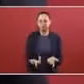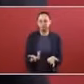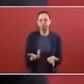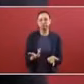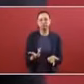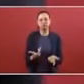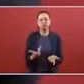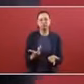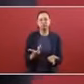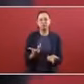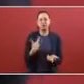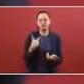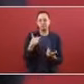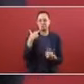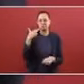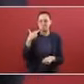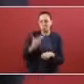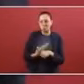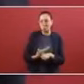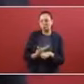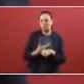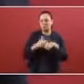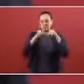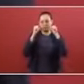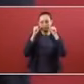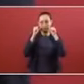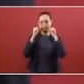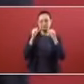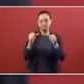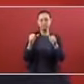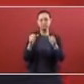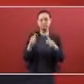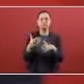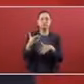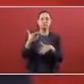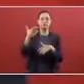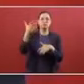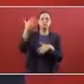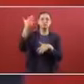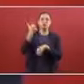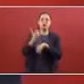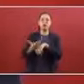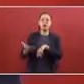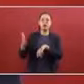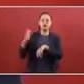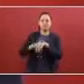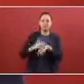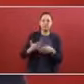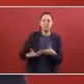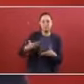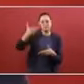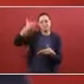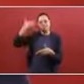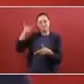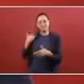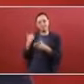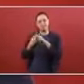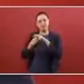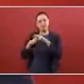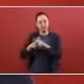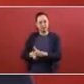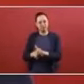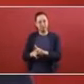atender este asunto desde la administración anterior